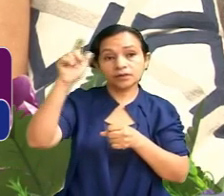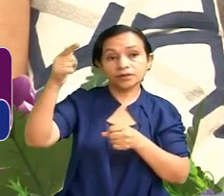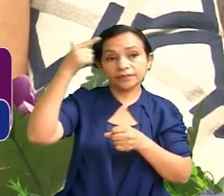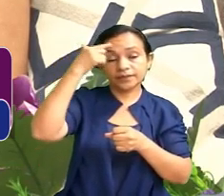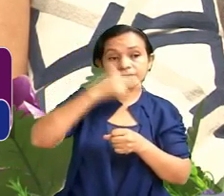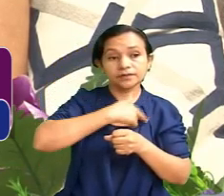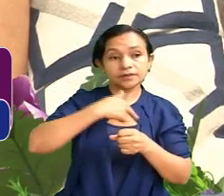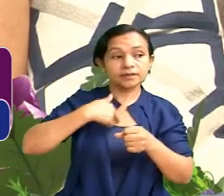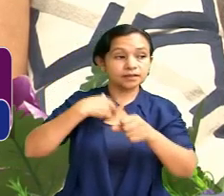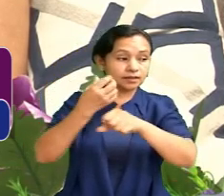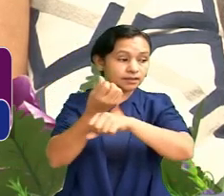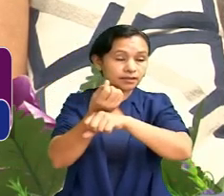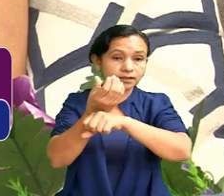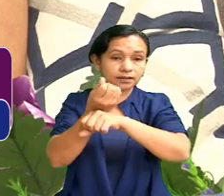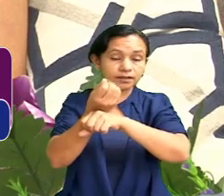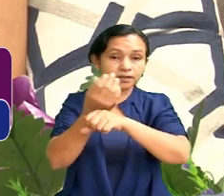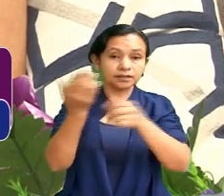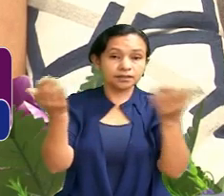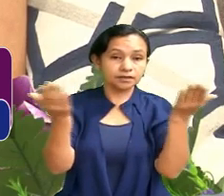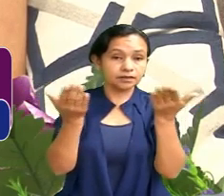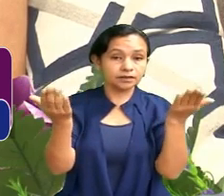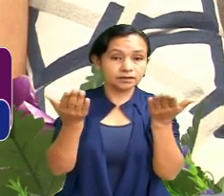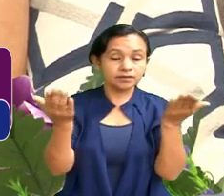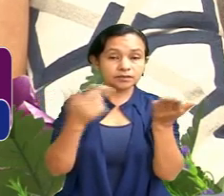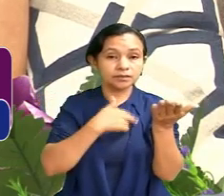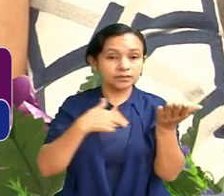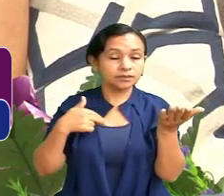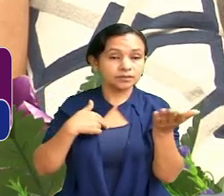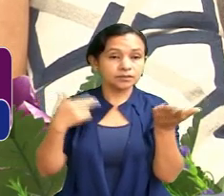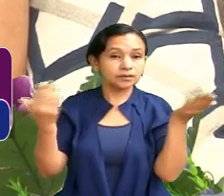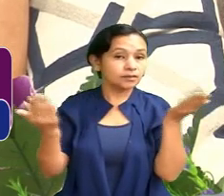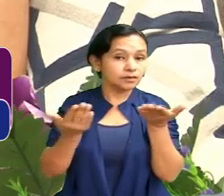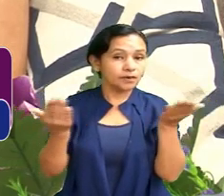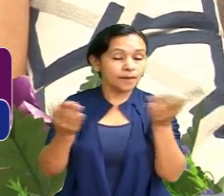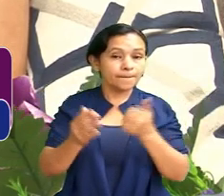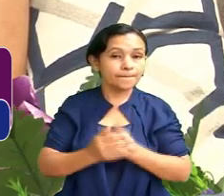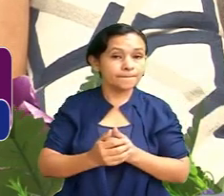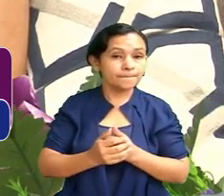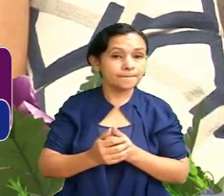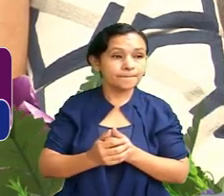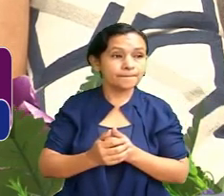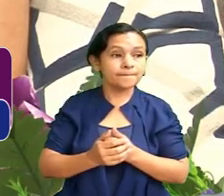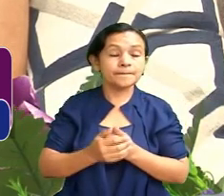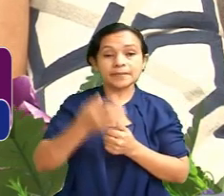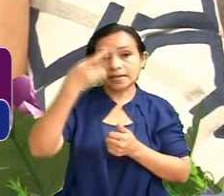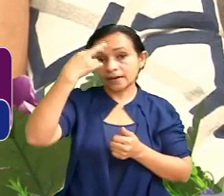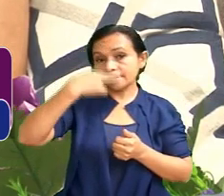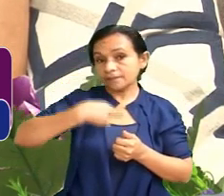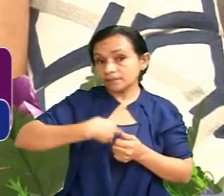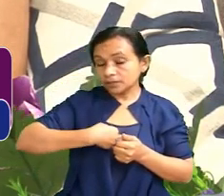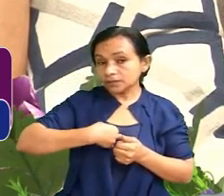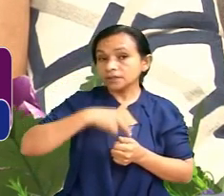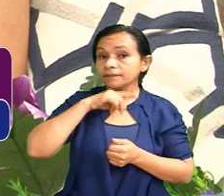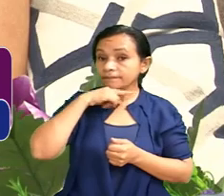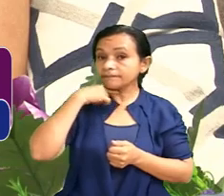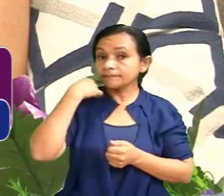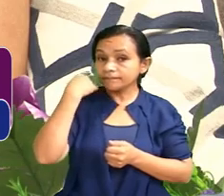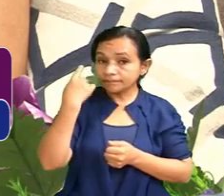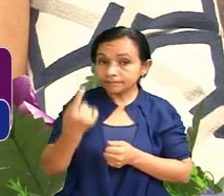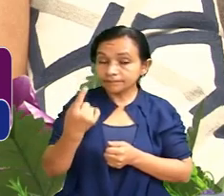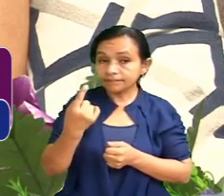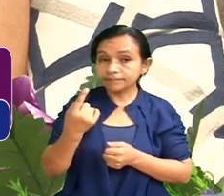las alcaldías participan de manera directa y que son este responsables pues en realidad de